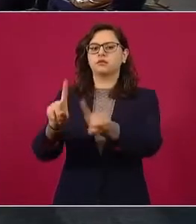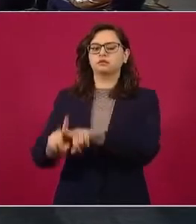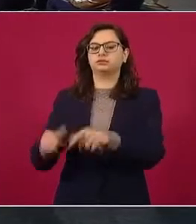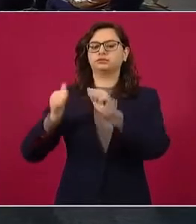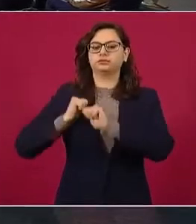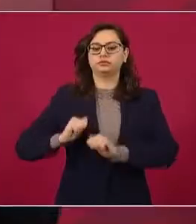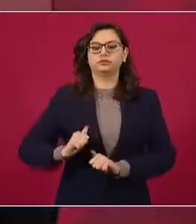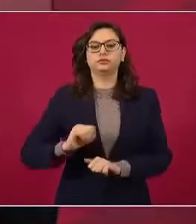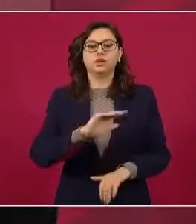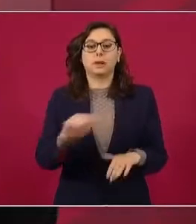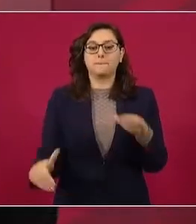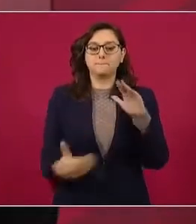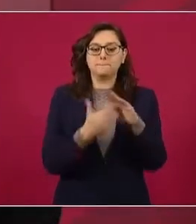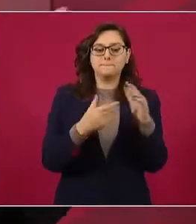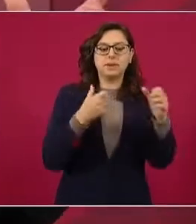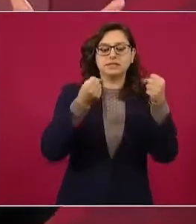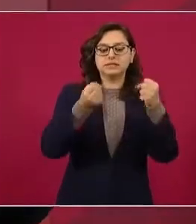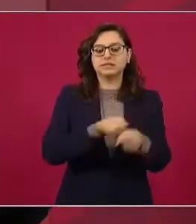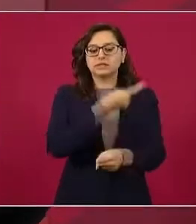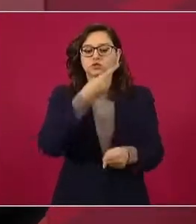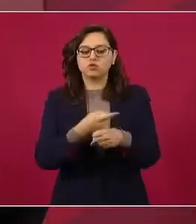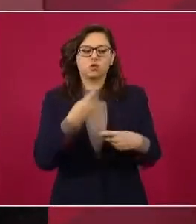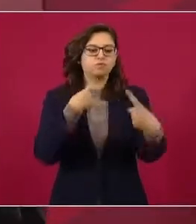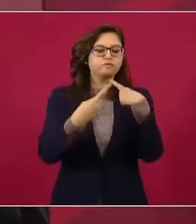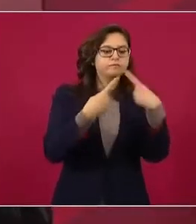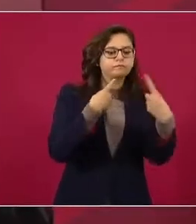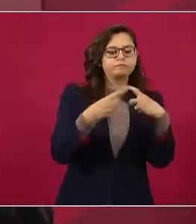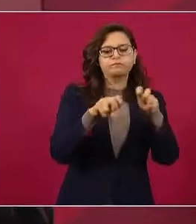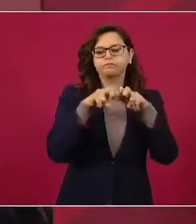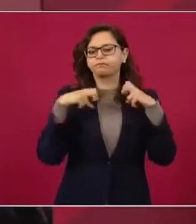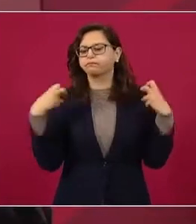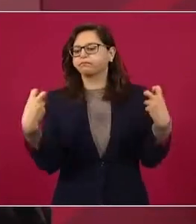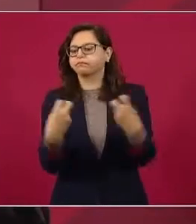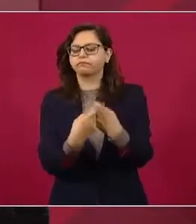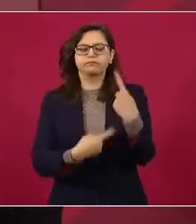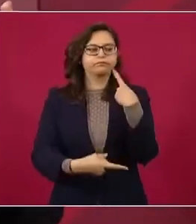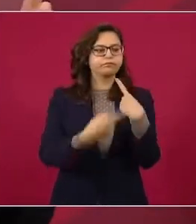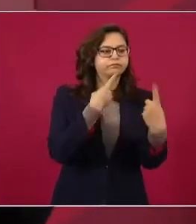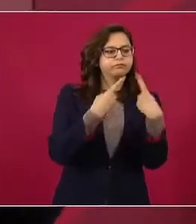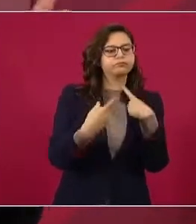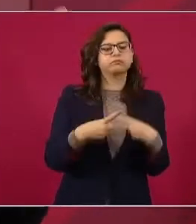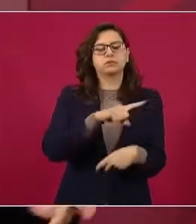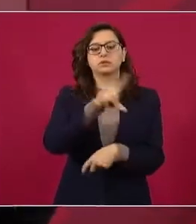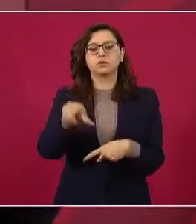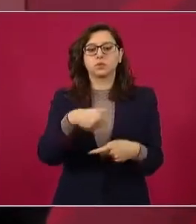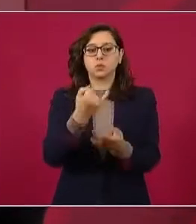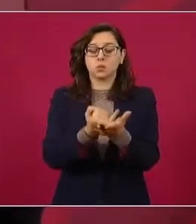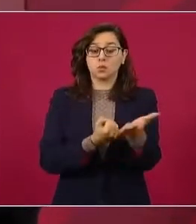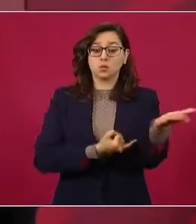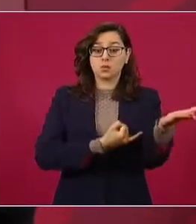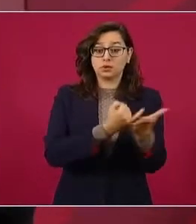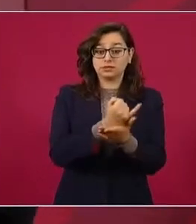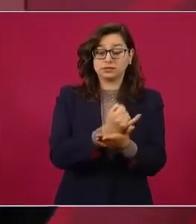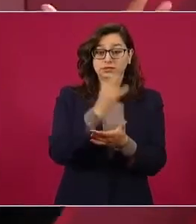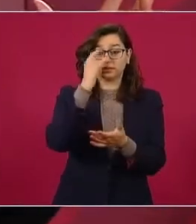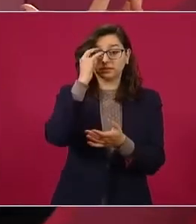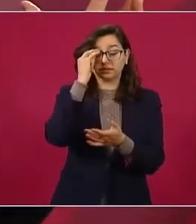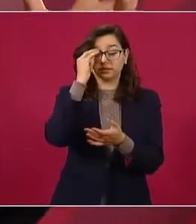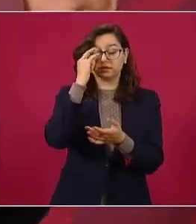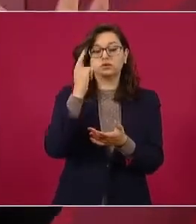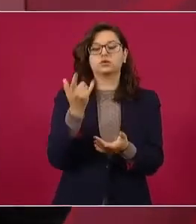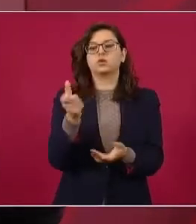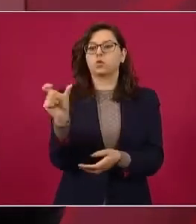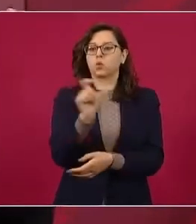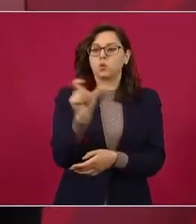en esa mesa se toman decisiones y cuando se requiere